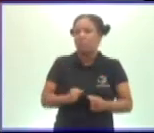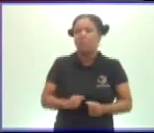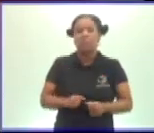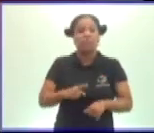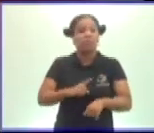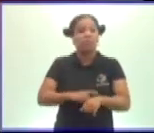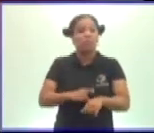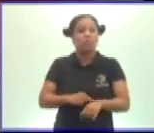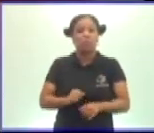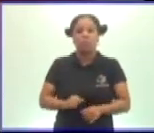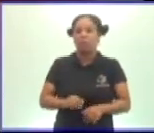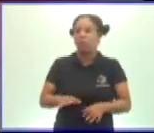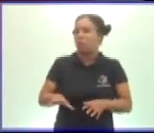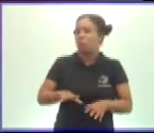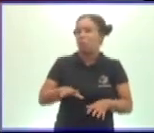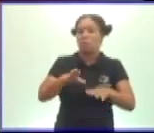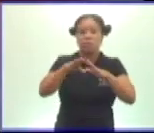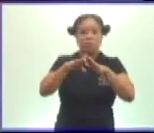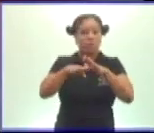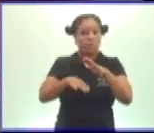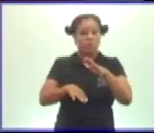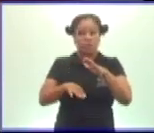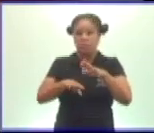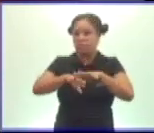se sedimentaría nada.